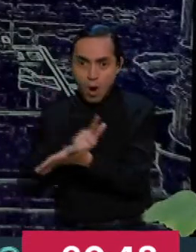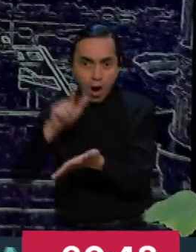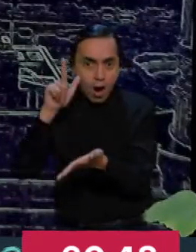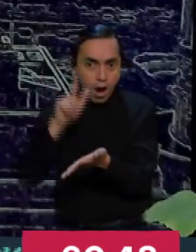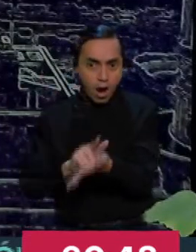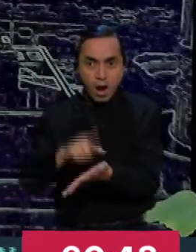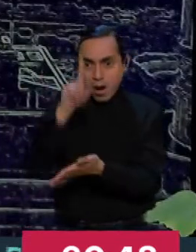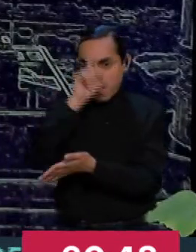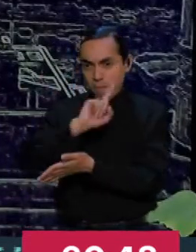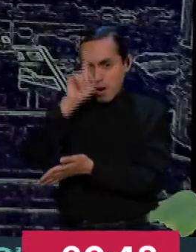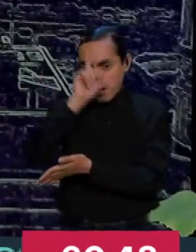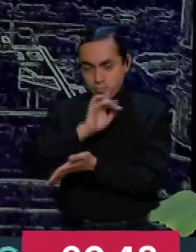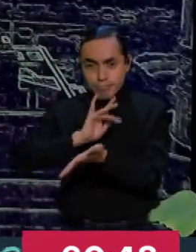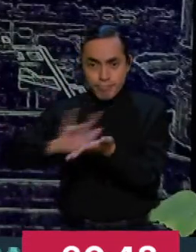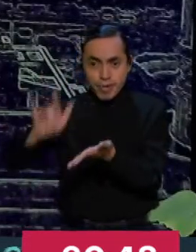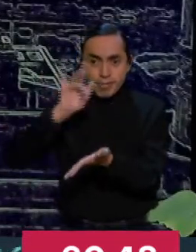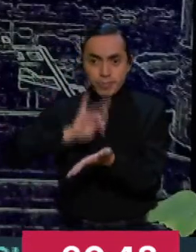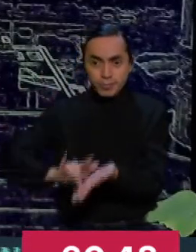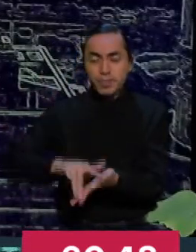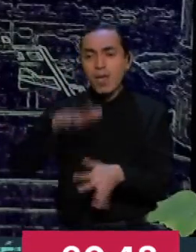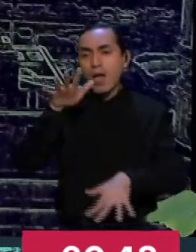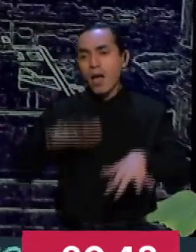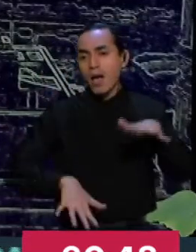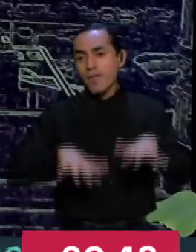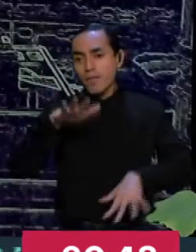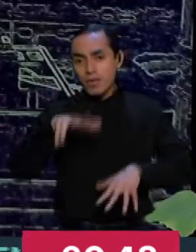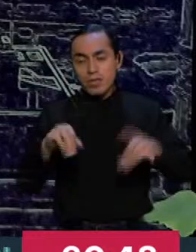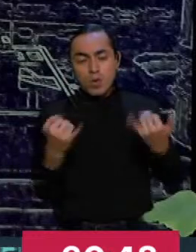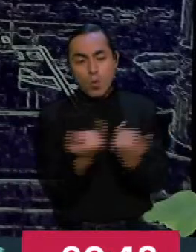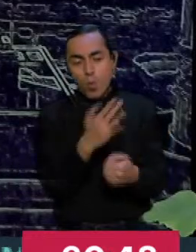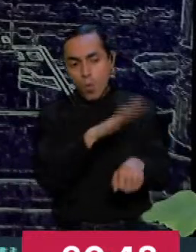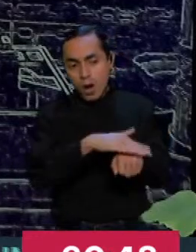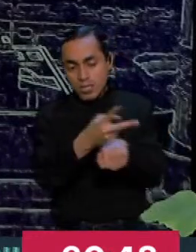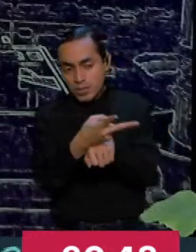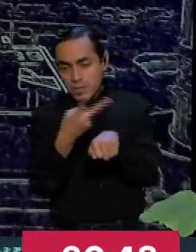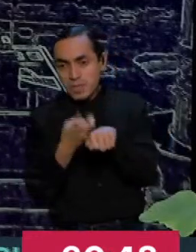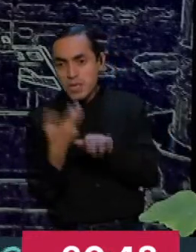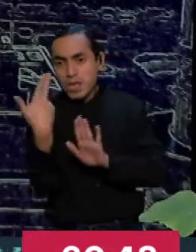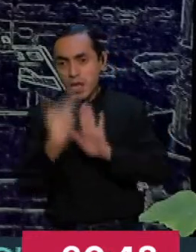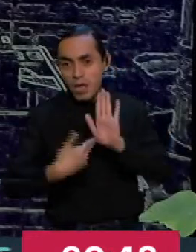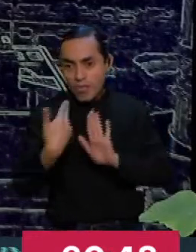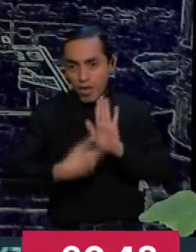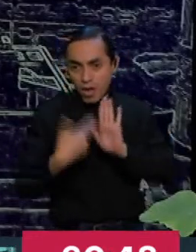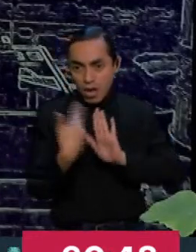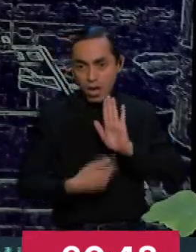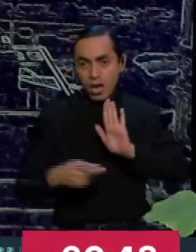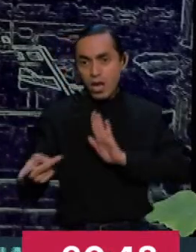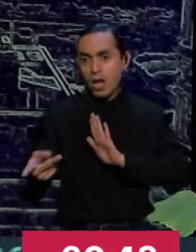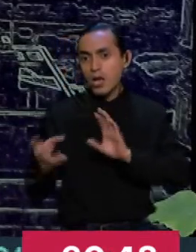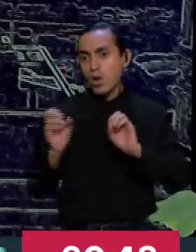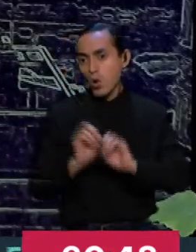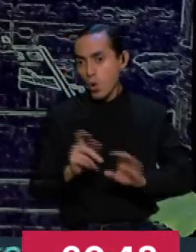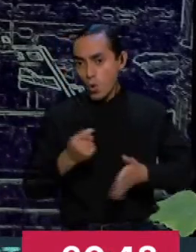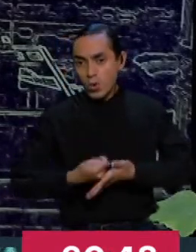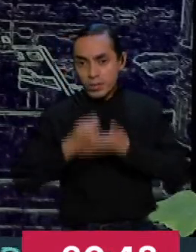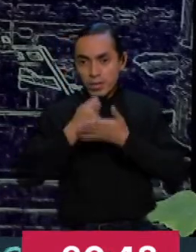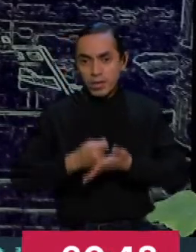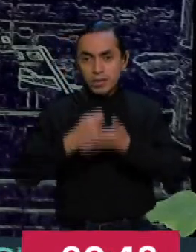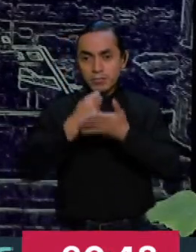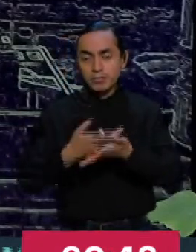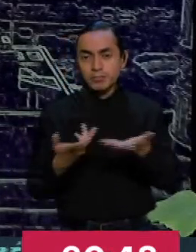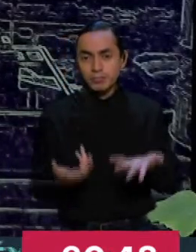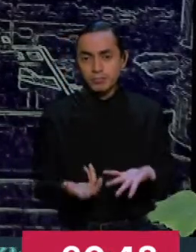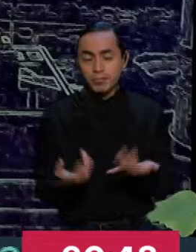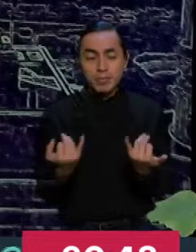asesorías legales. Y en ocasiones también se les invita a talleres, van a ir a terapias y van